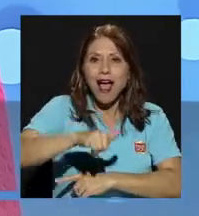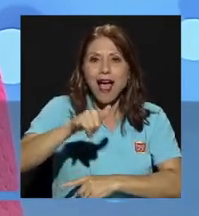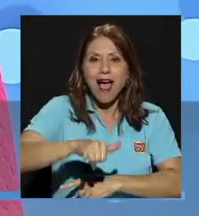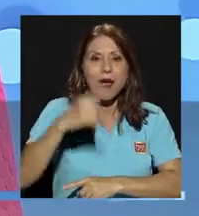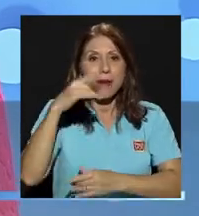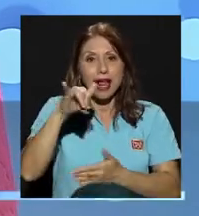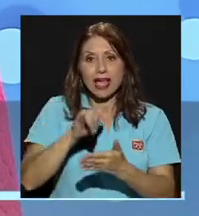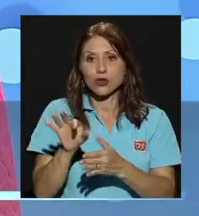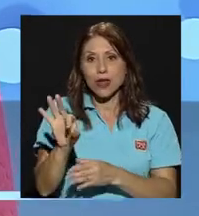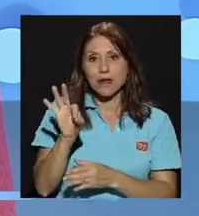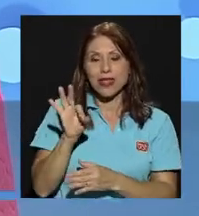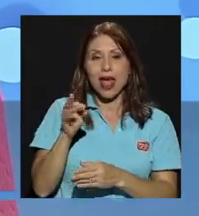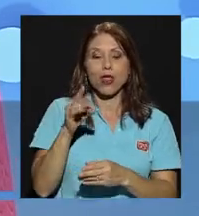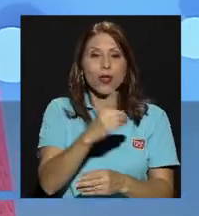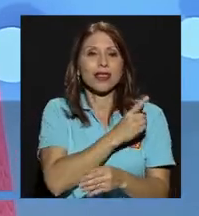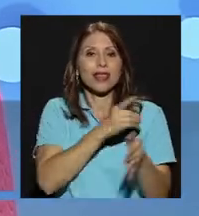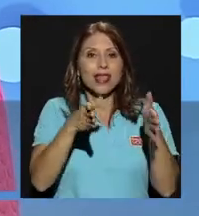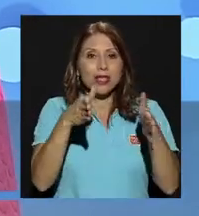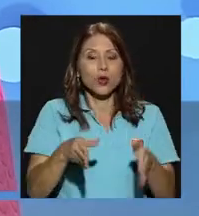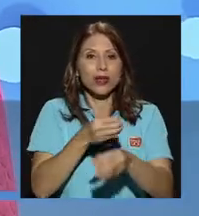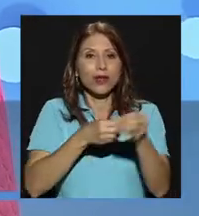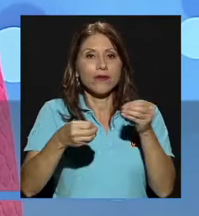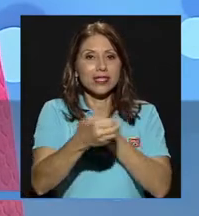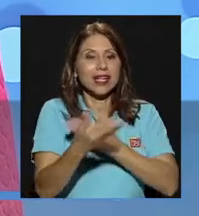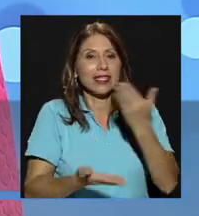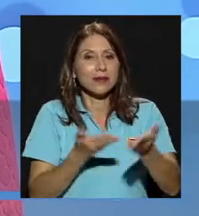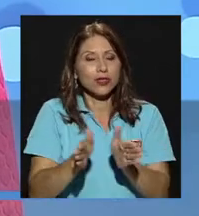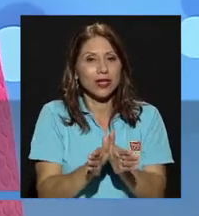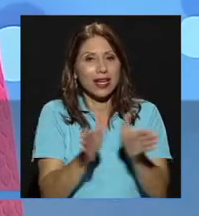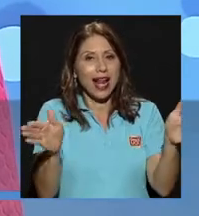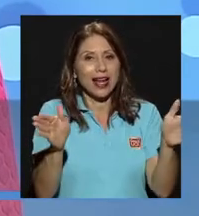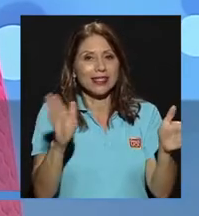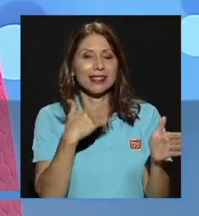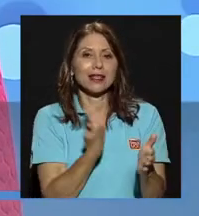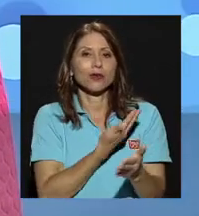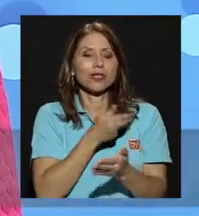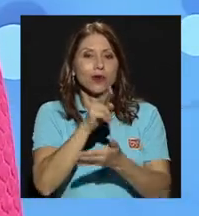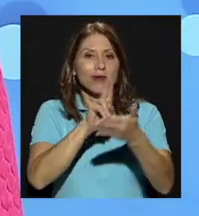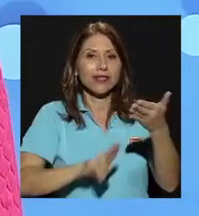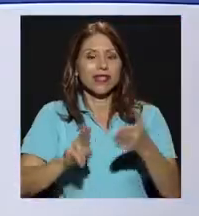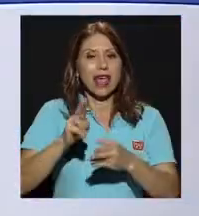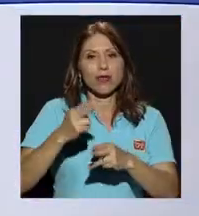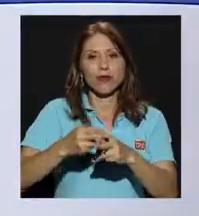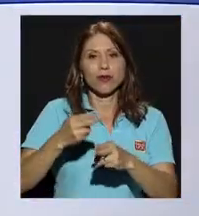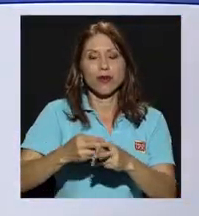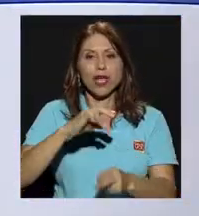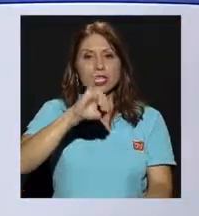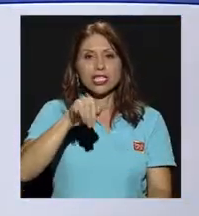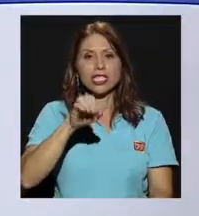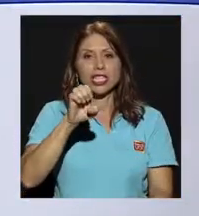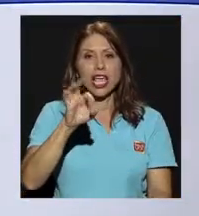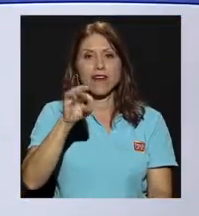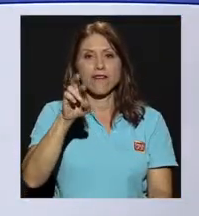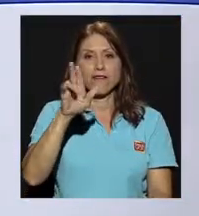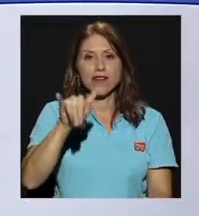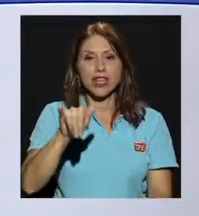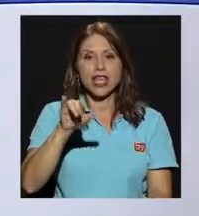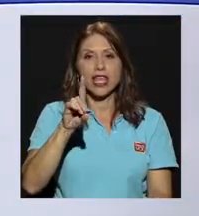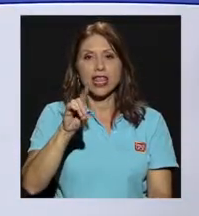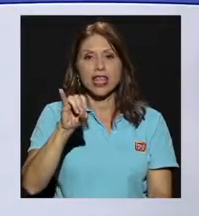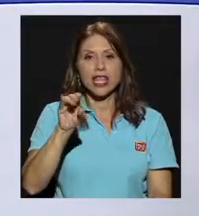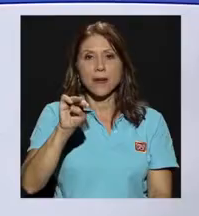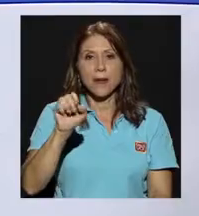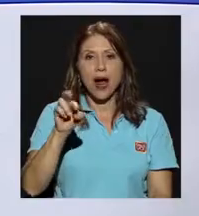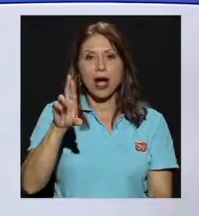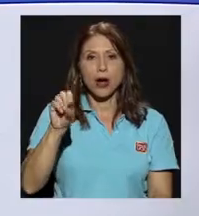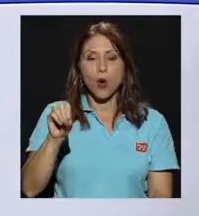ello tenemos acá de invitado al director de la Oficina de Servicios Generales de nuestra universidad, el señor Jeffrey Di Marco. Bienvenido, Jeffrey.